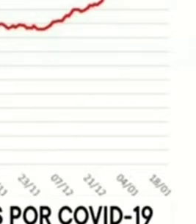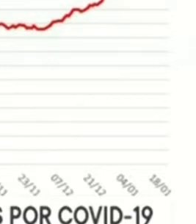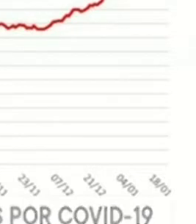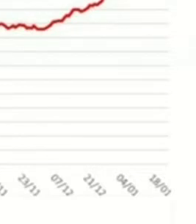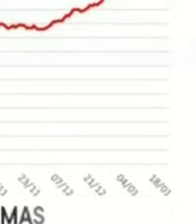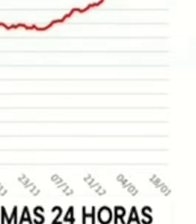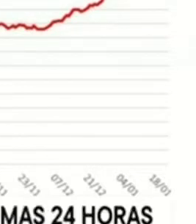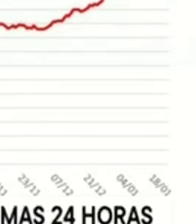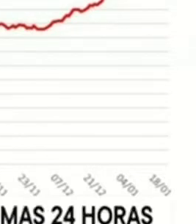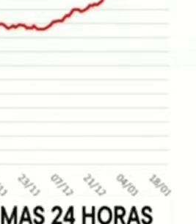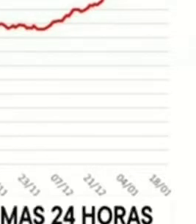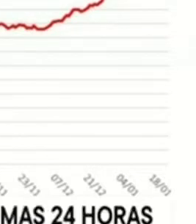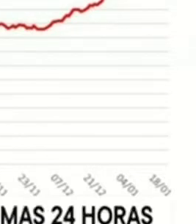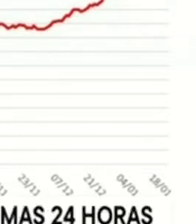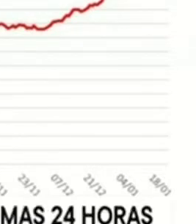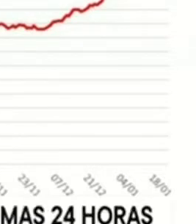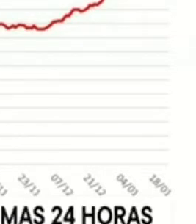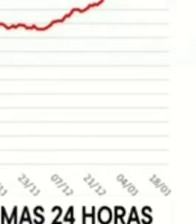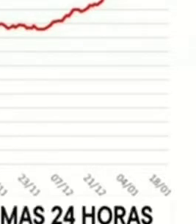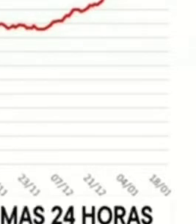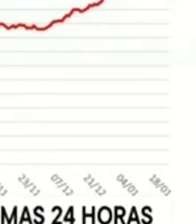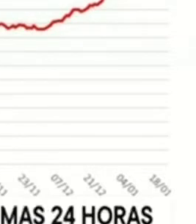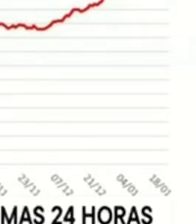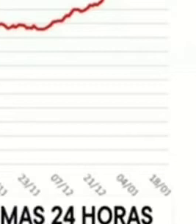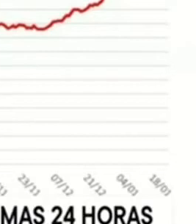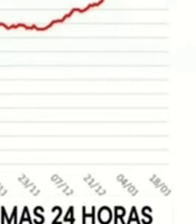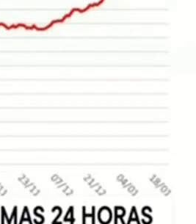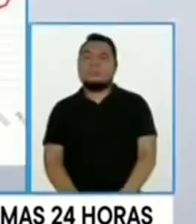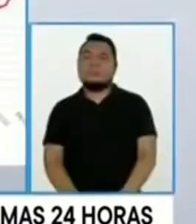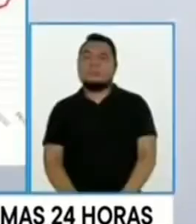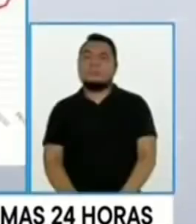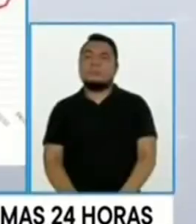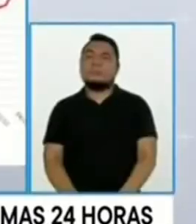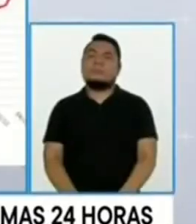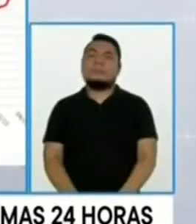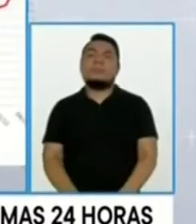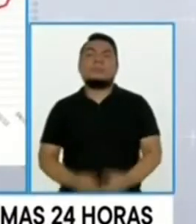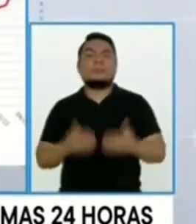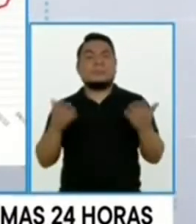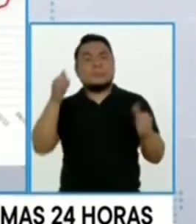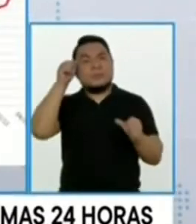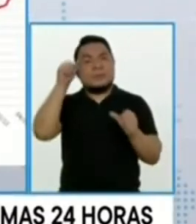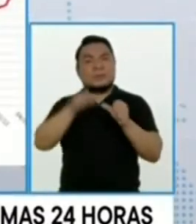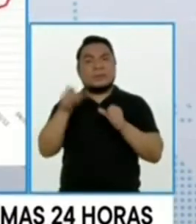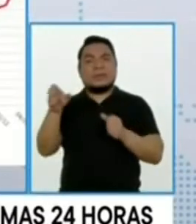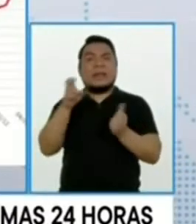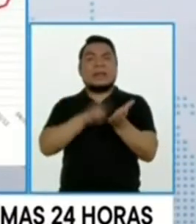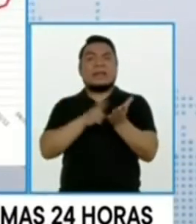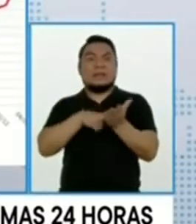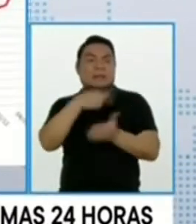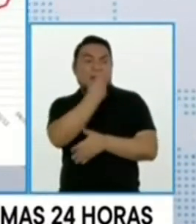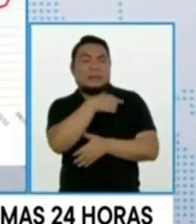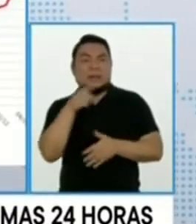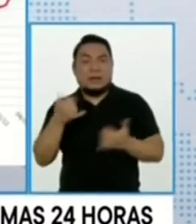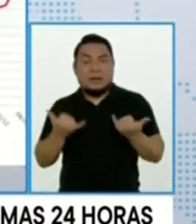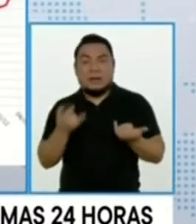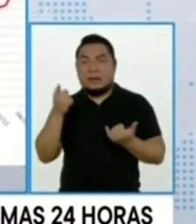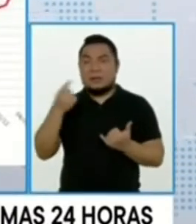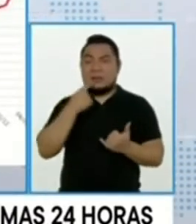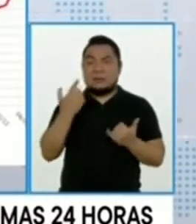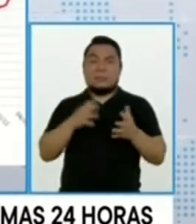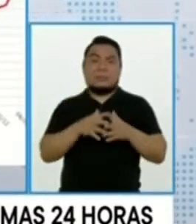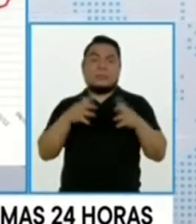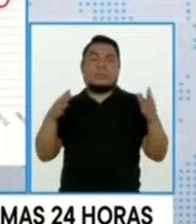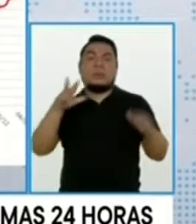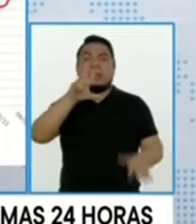gente que no la vaya a necesitar, ¿no? Recordemos que la semana pasada se registró un máximo histórico, por ejemplo, en salud. Al día de hoy el Ministerio de Salud ha